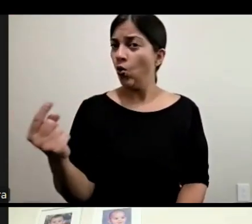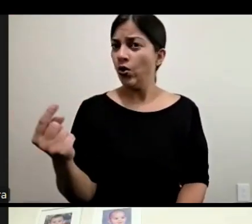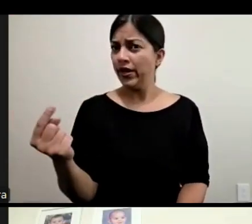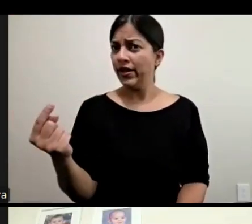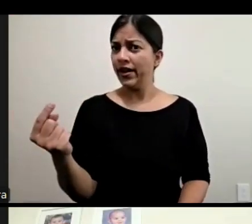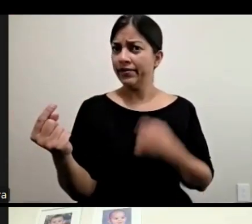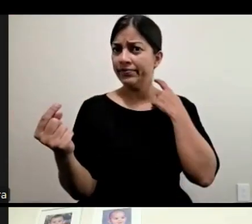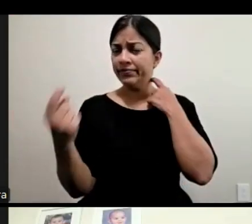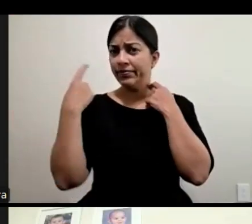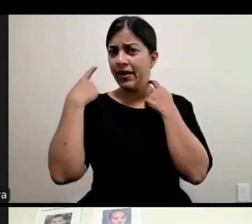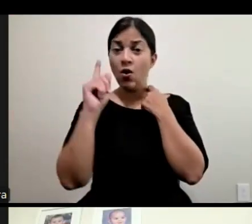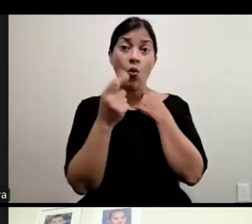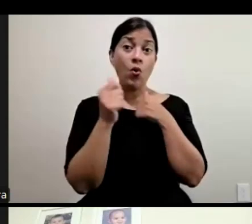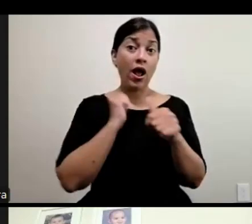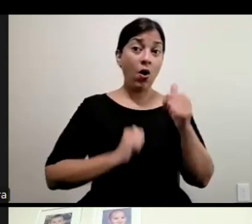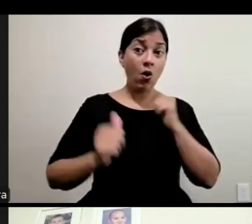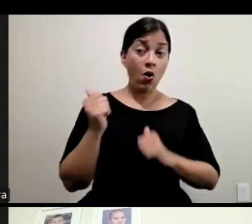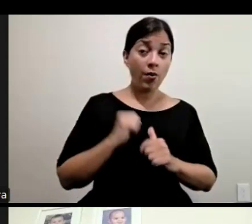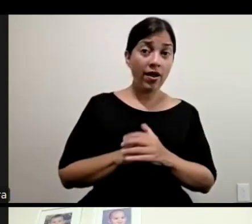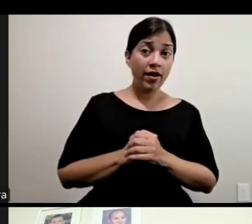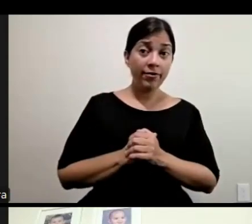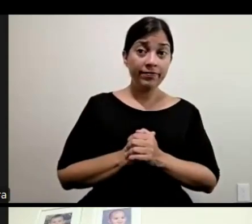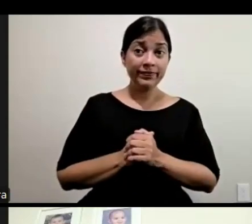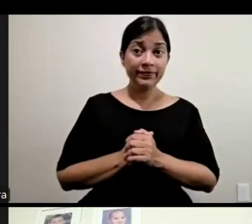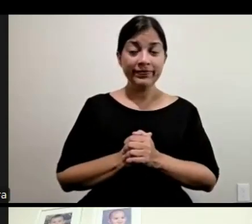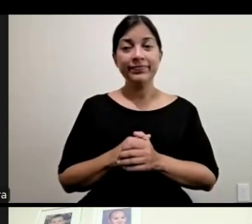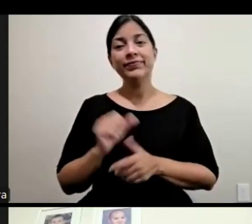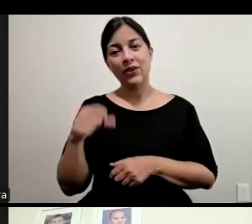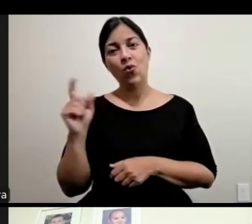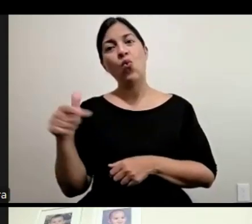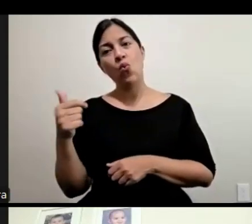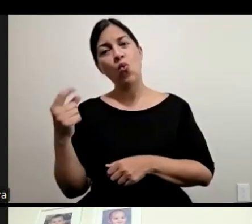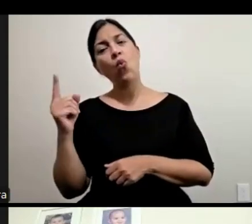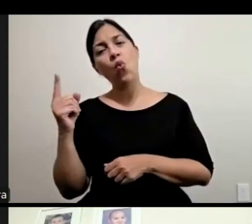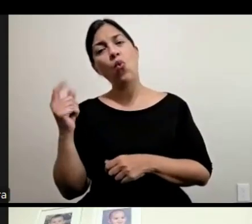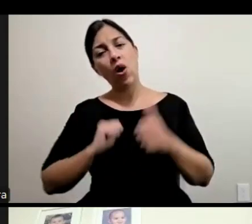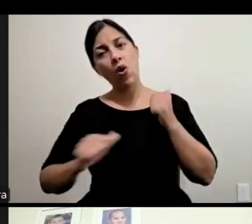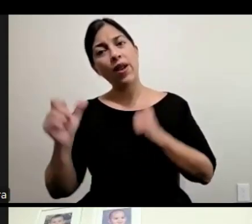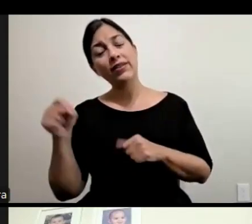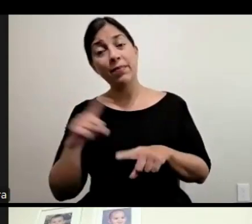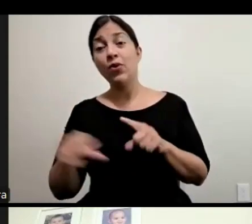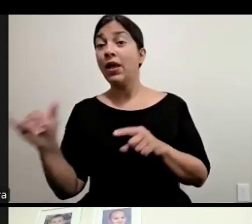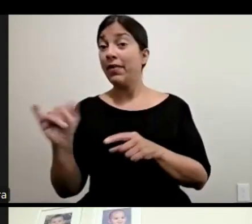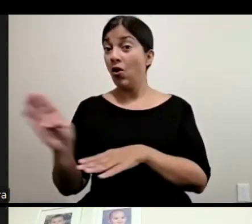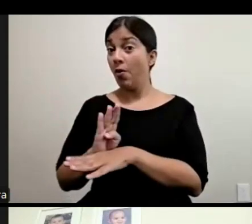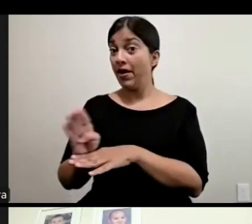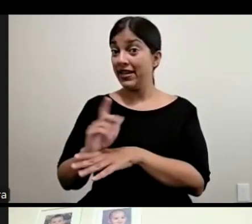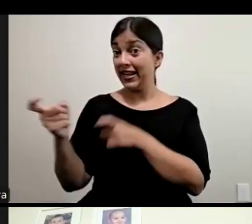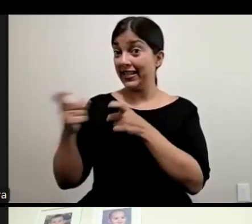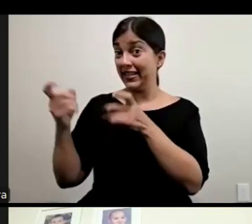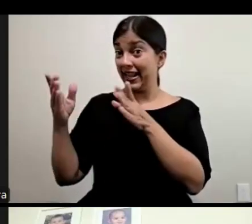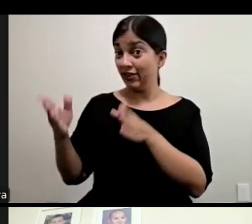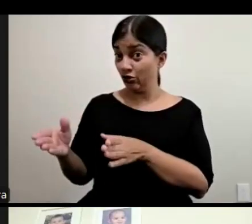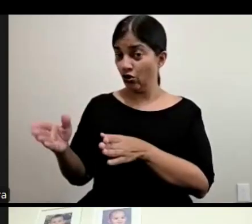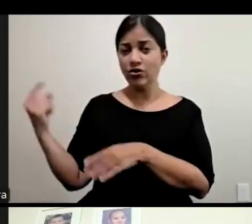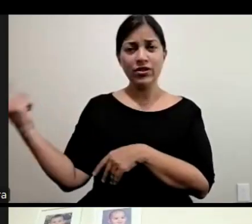de una obra? De una obra, sí, una pero pieza también en la compañía, pues el director siempre me ha dado la